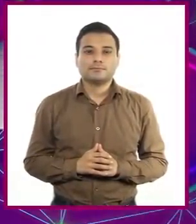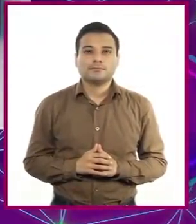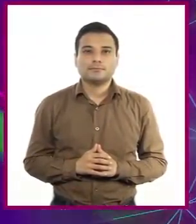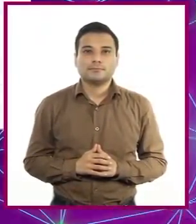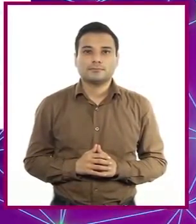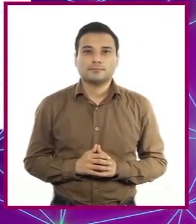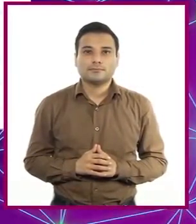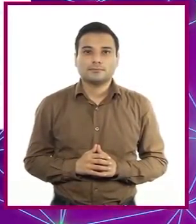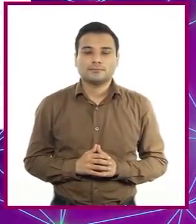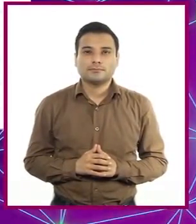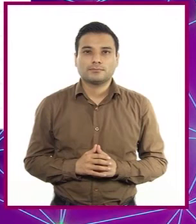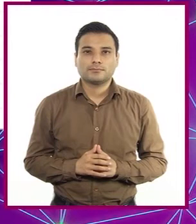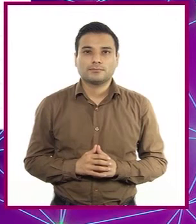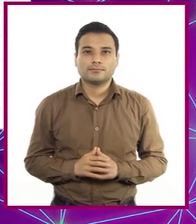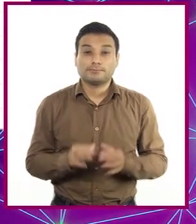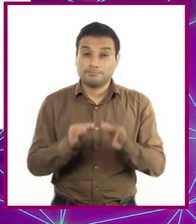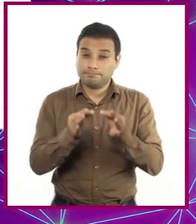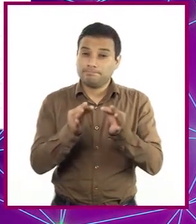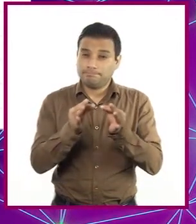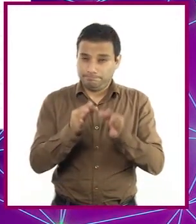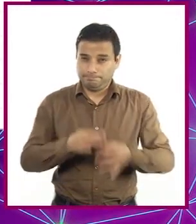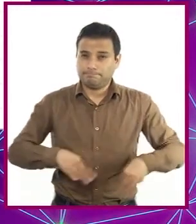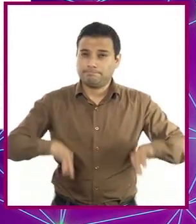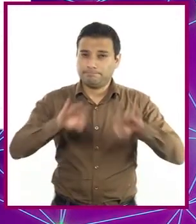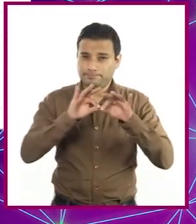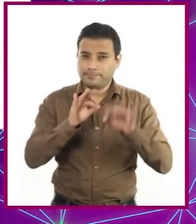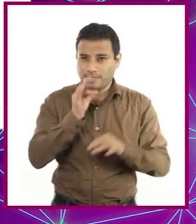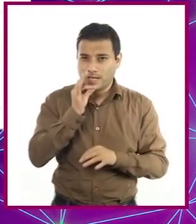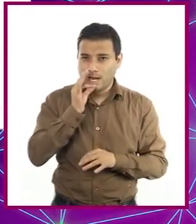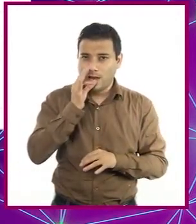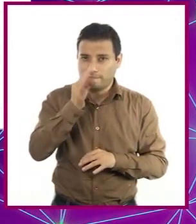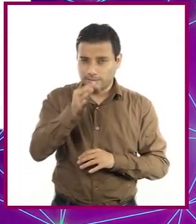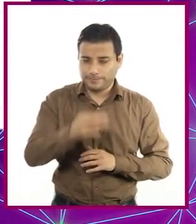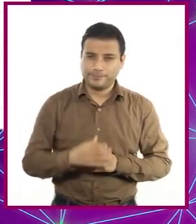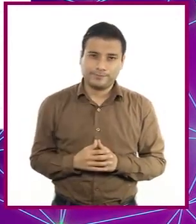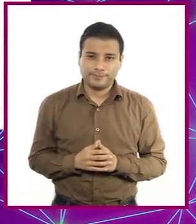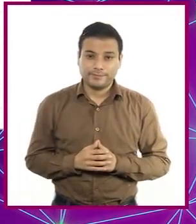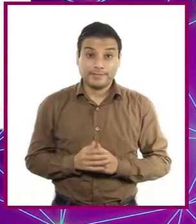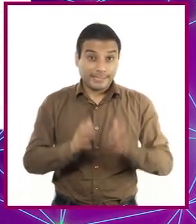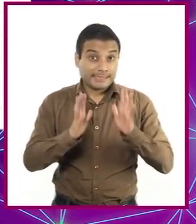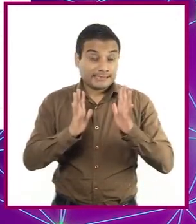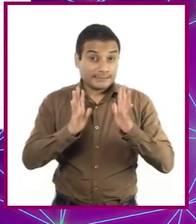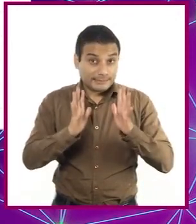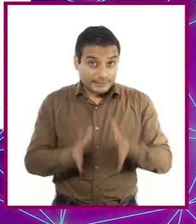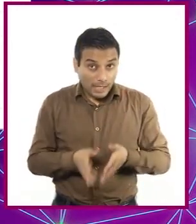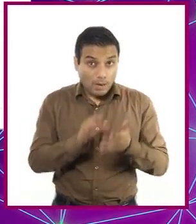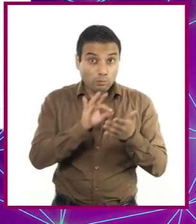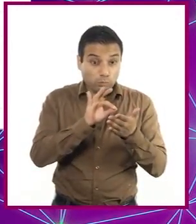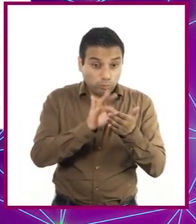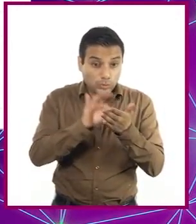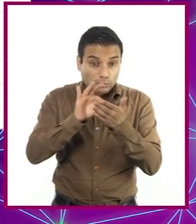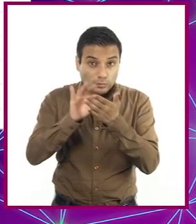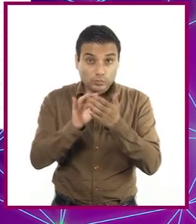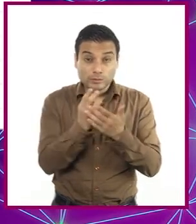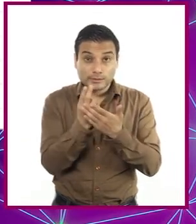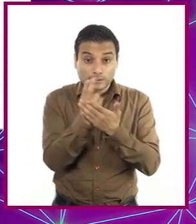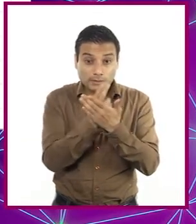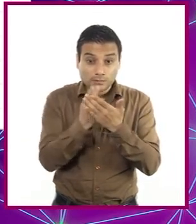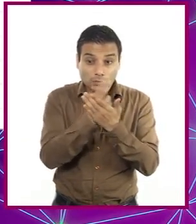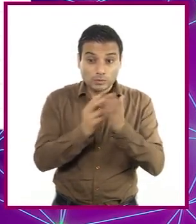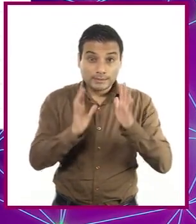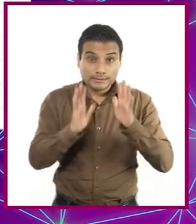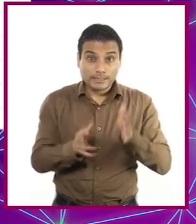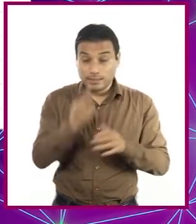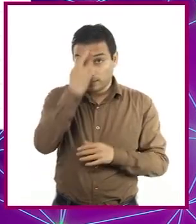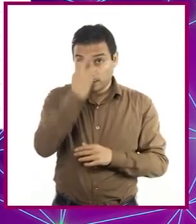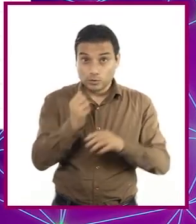Es muy importante hacer la siguiente acotación. Una vez graficados nuestros datos, la razón de cambio